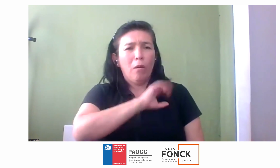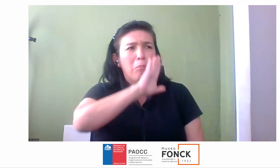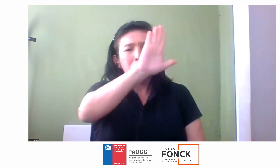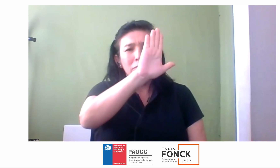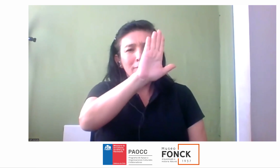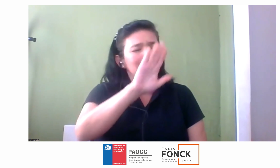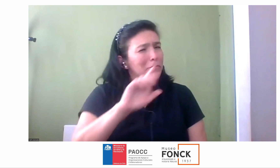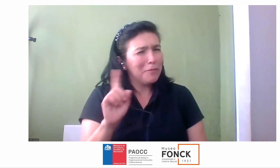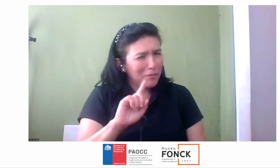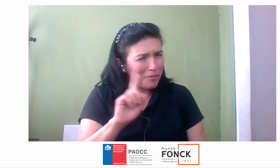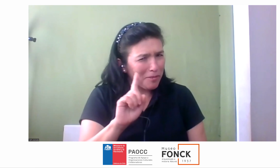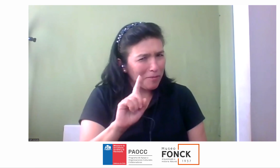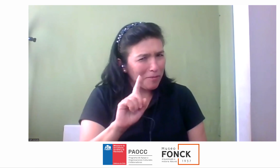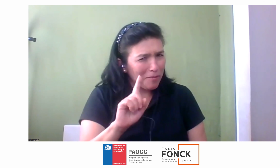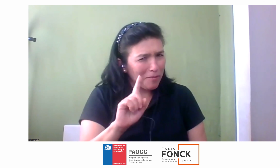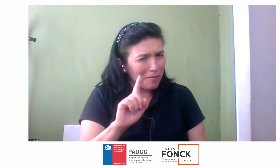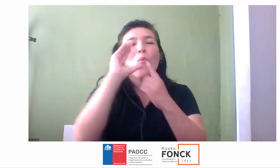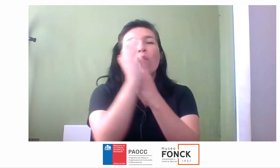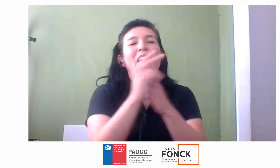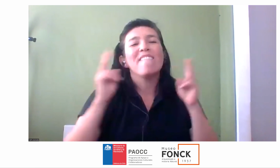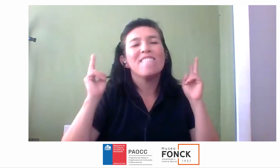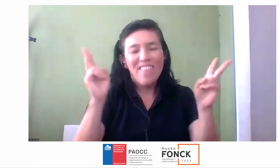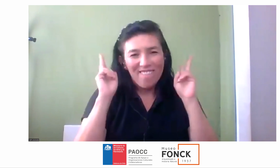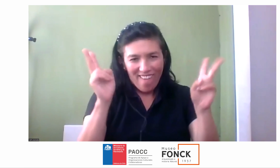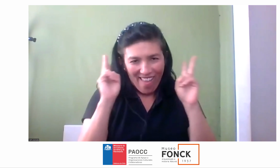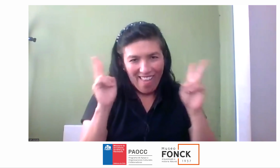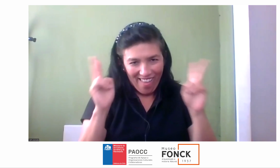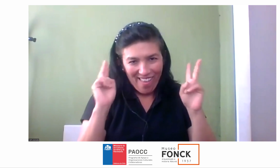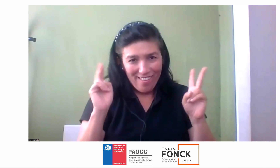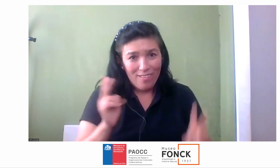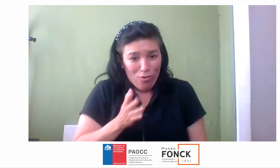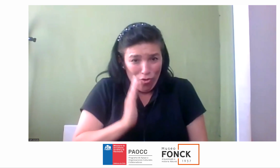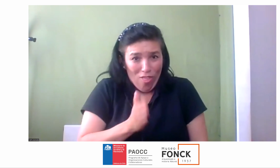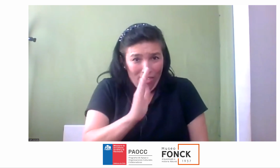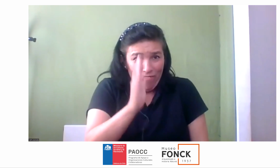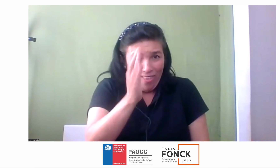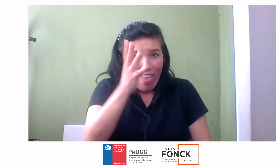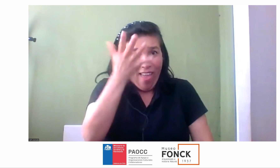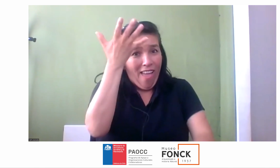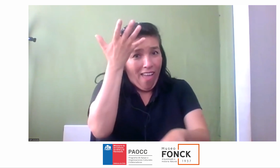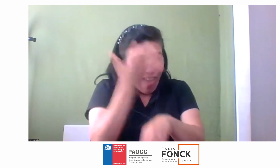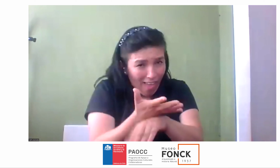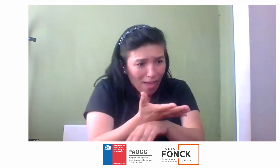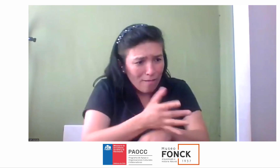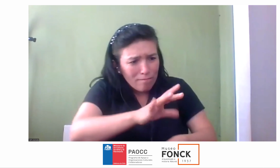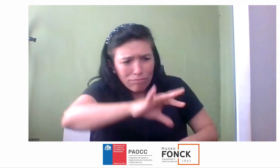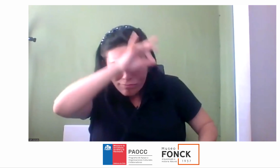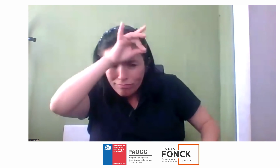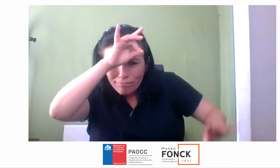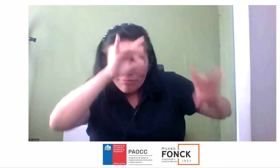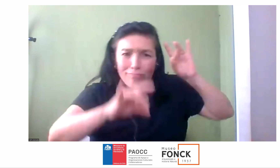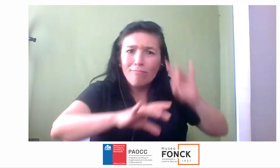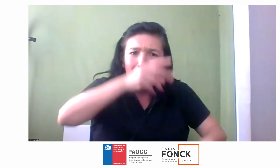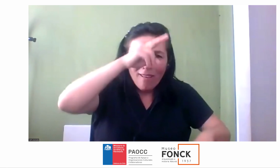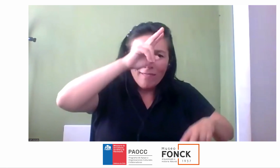eh, de partida es una cultura viva y además que todavía se siguen encontrando piezas y